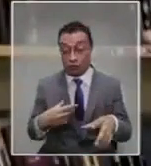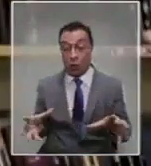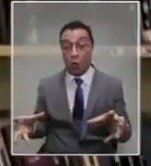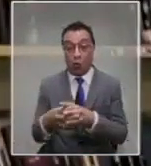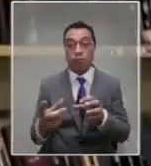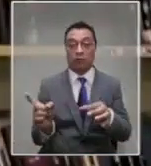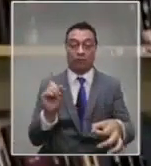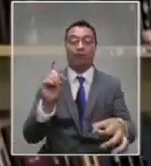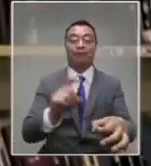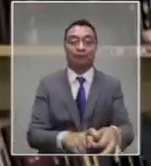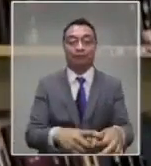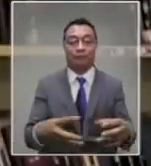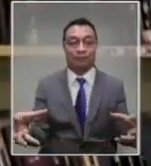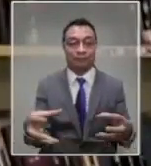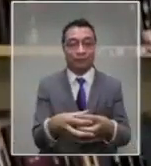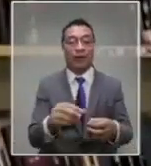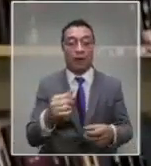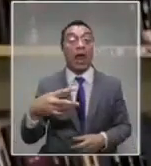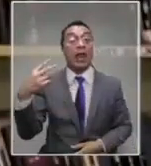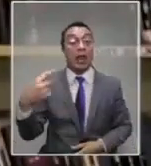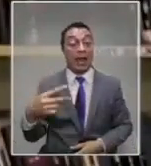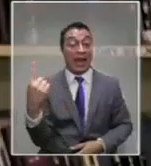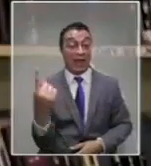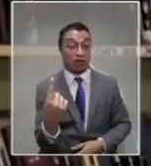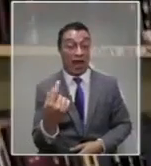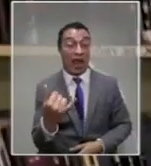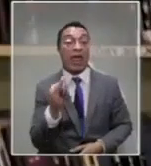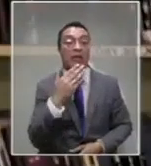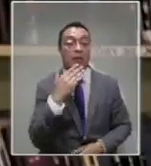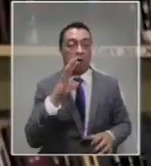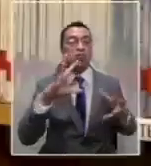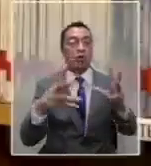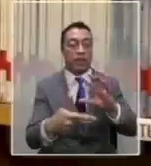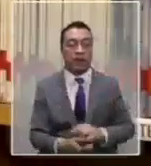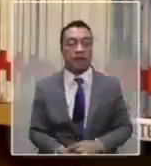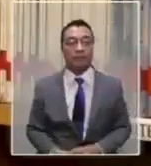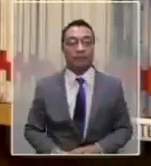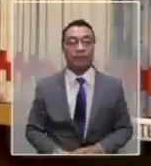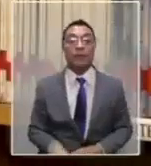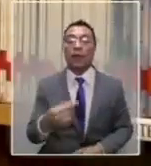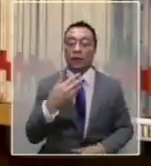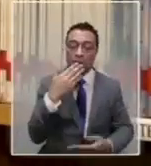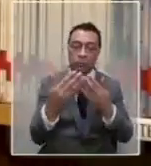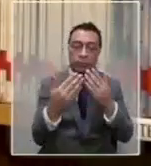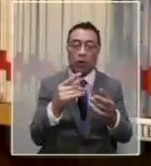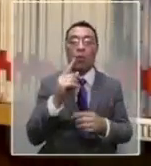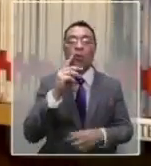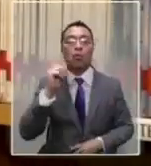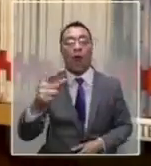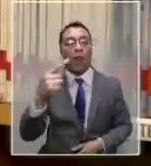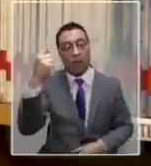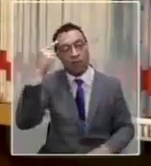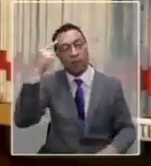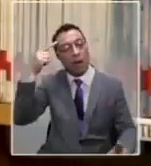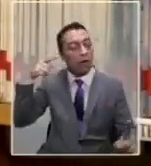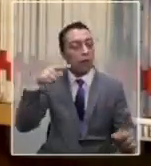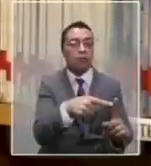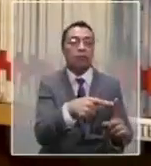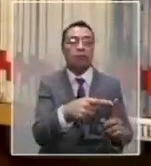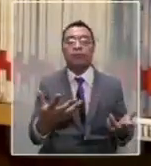pertenecemos a un grupo de investigadores de relevancia no solamente nacional, sino que a nivel mundial. Ahora, hablemos un poco sobre cuáles son las